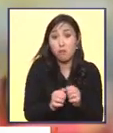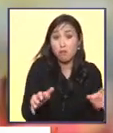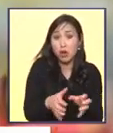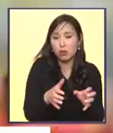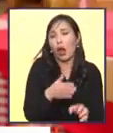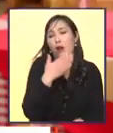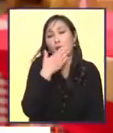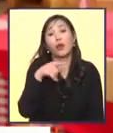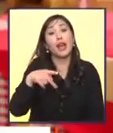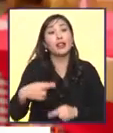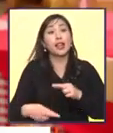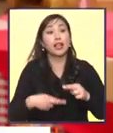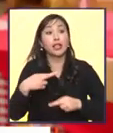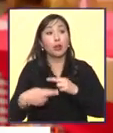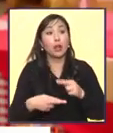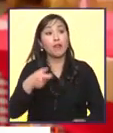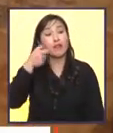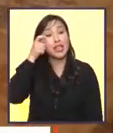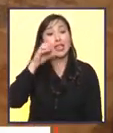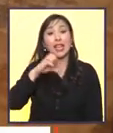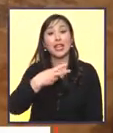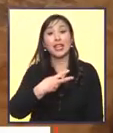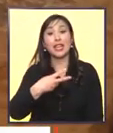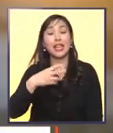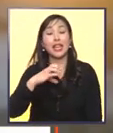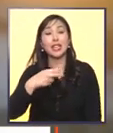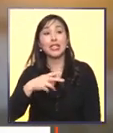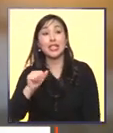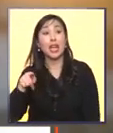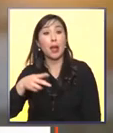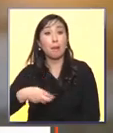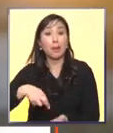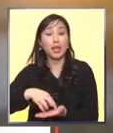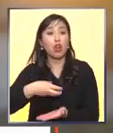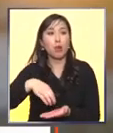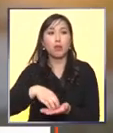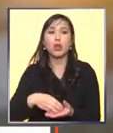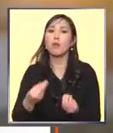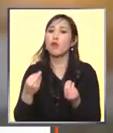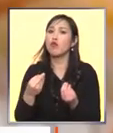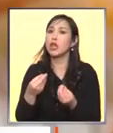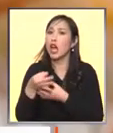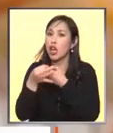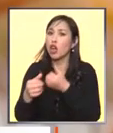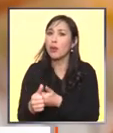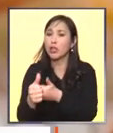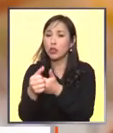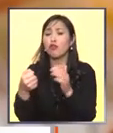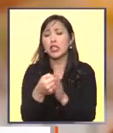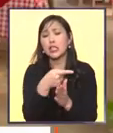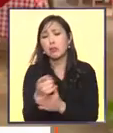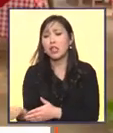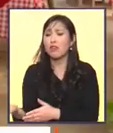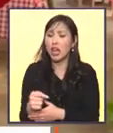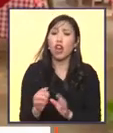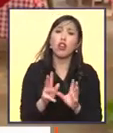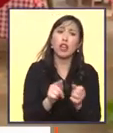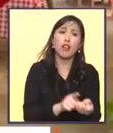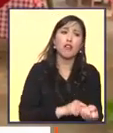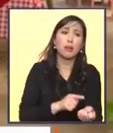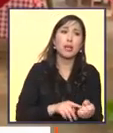Este restaurante, La Vaquita Chá en Pirque, es una muy buena recomendación para que vengan el fin de semana con su familia,